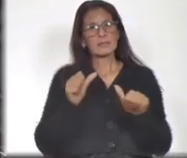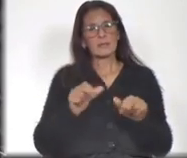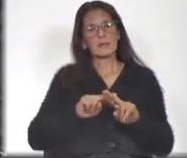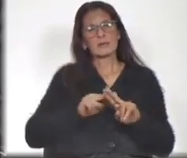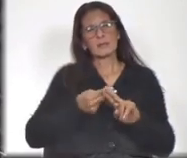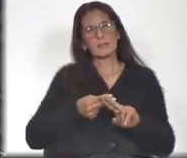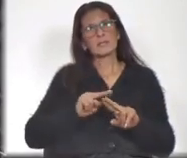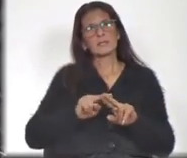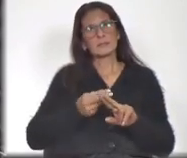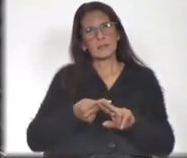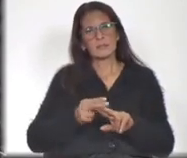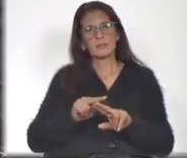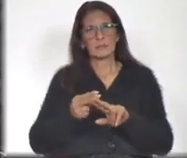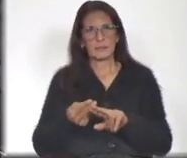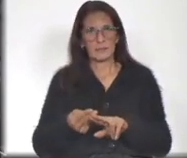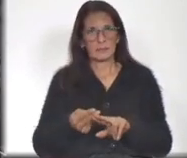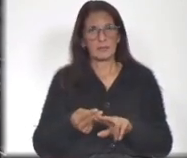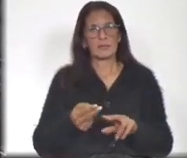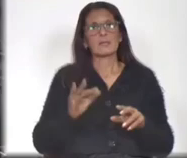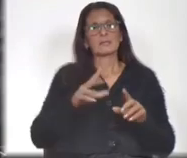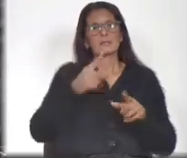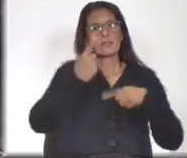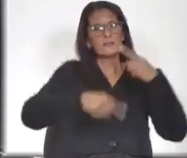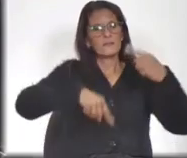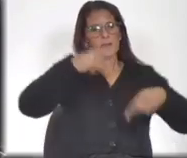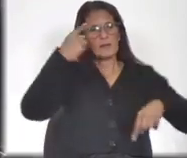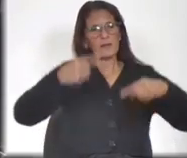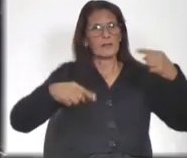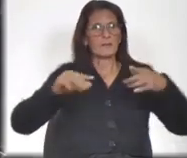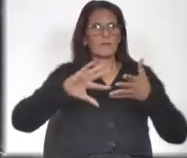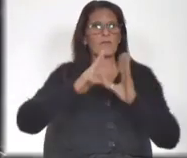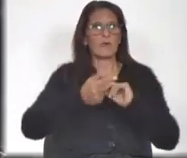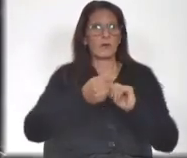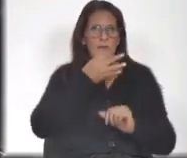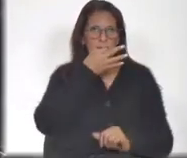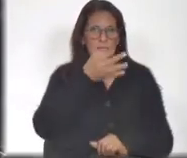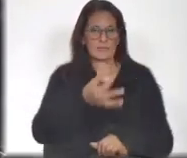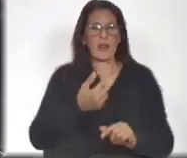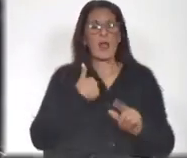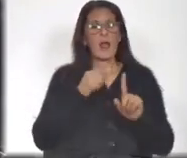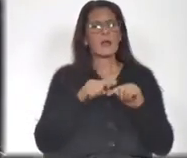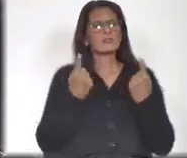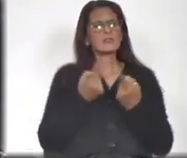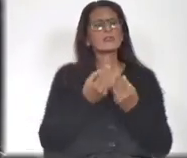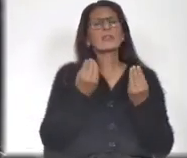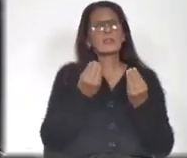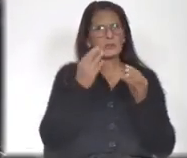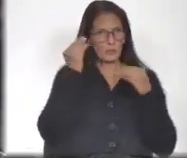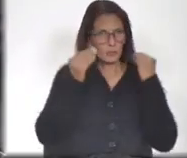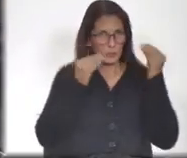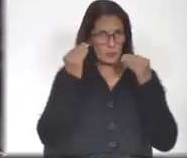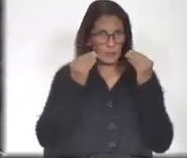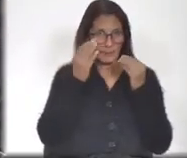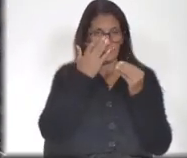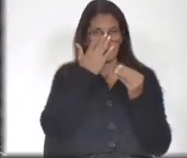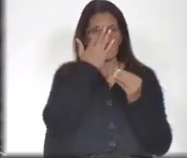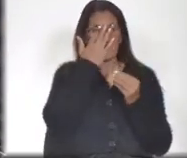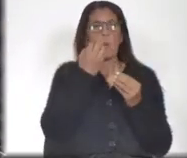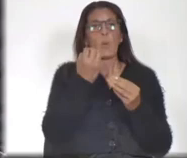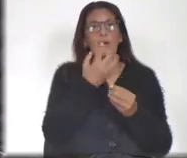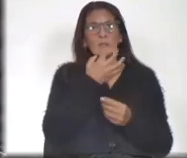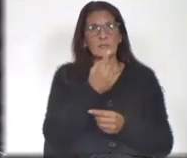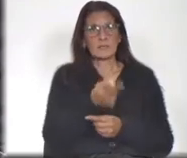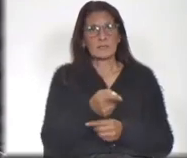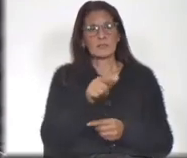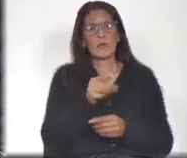muchas veces ese tema y se ha dado distintas versiones. A nosotros, ¿qué es lo que nos preocupa? Cuando se dice que eso